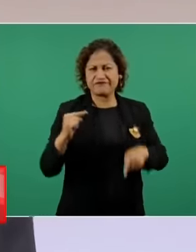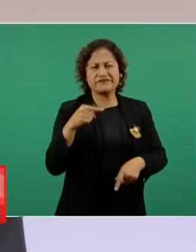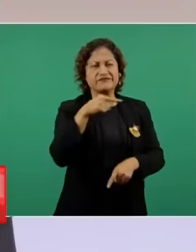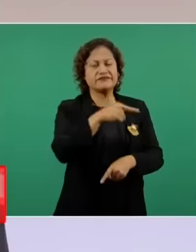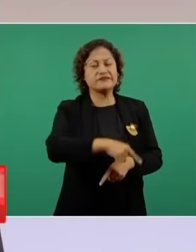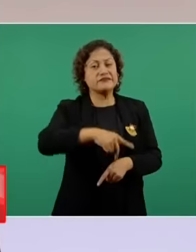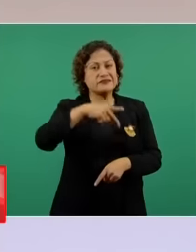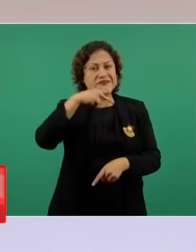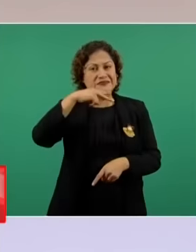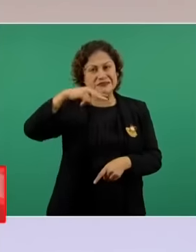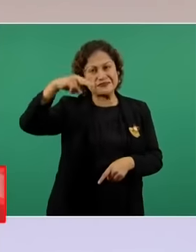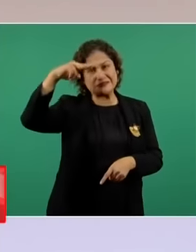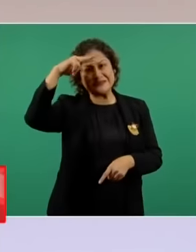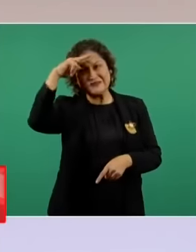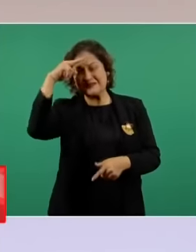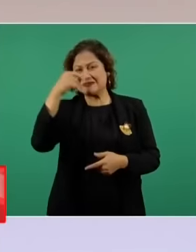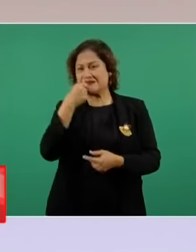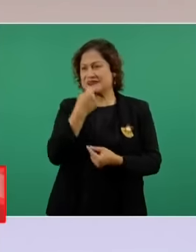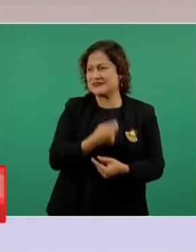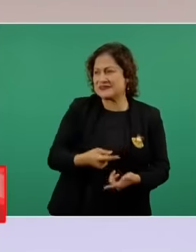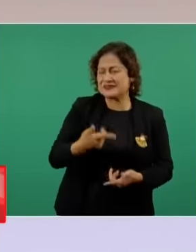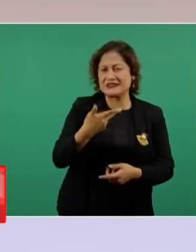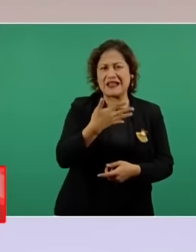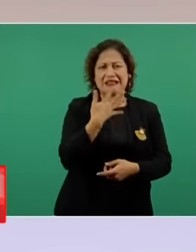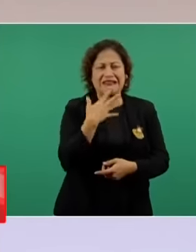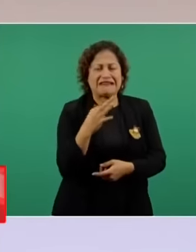ignorantísimo bachiller Costilla,